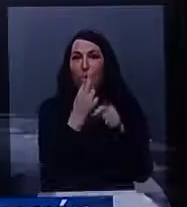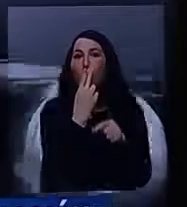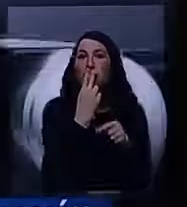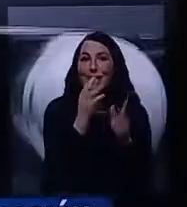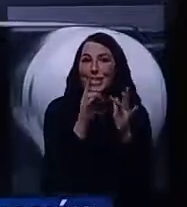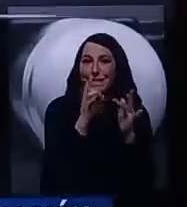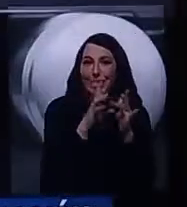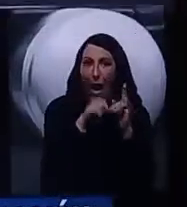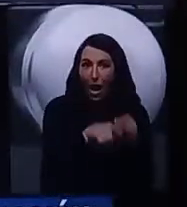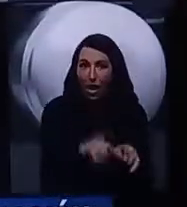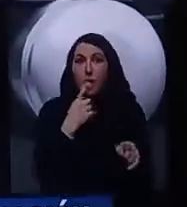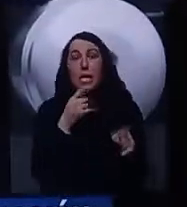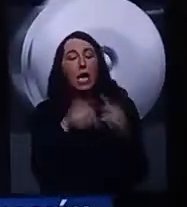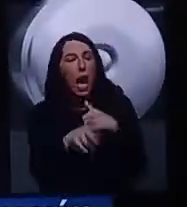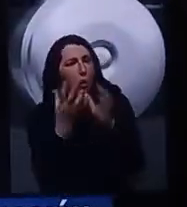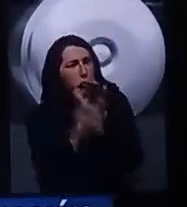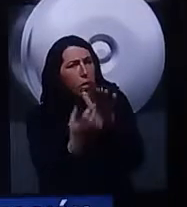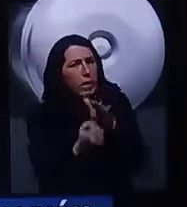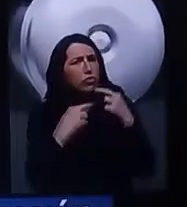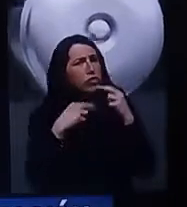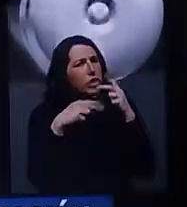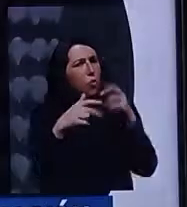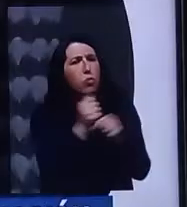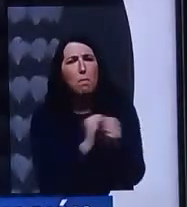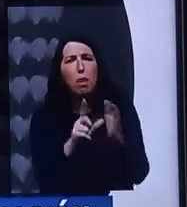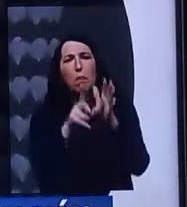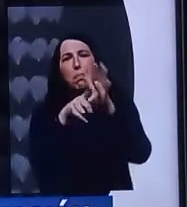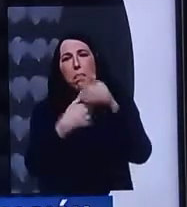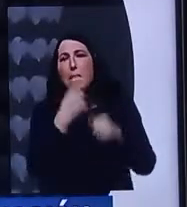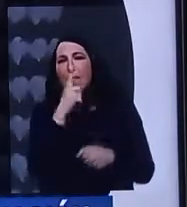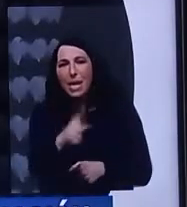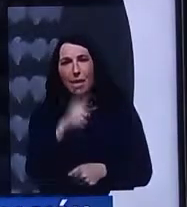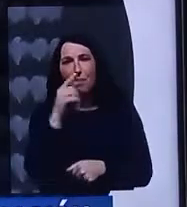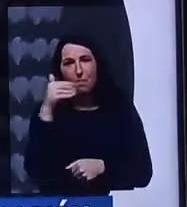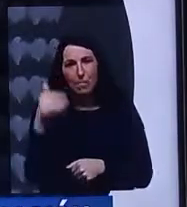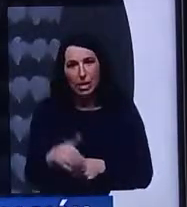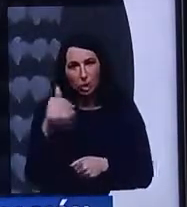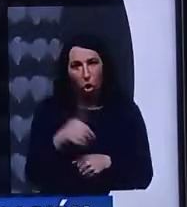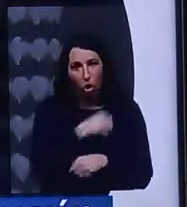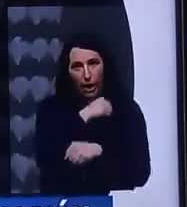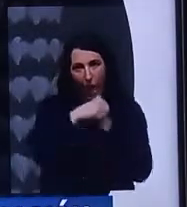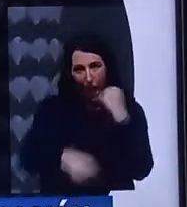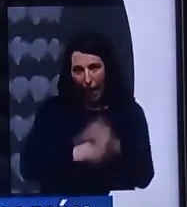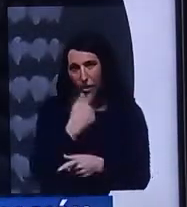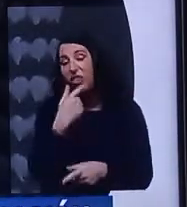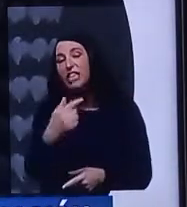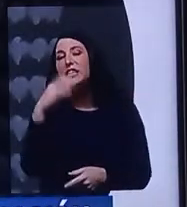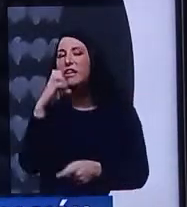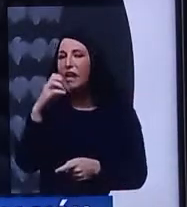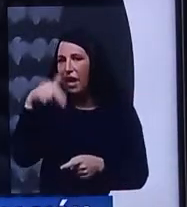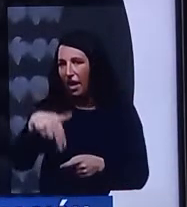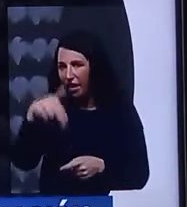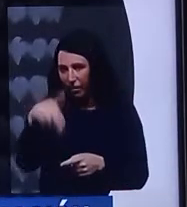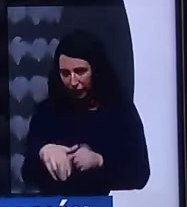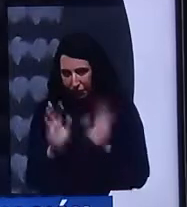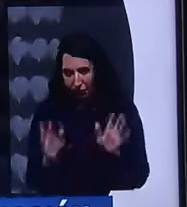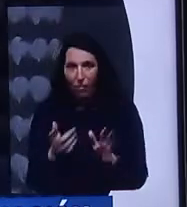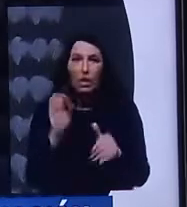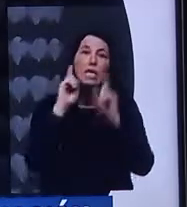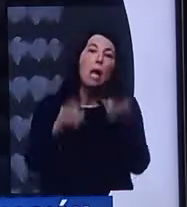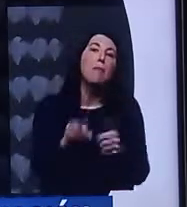es tan estable y segura que puede sobrevivir durante 1.000 millones de años, informó la CNN. A su vez, permite almacenar mucha